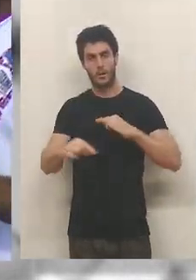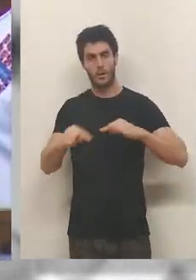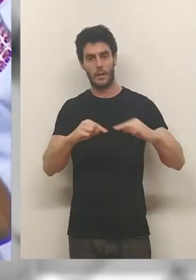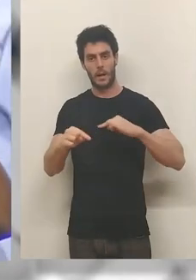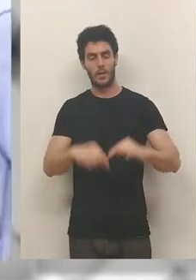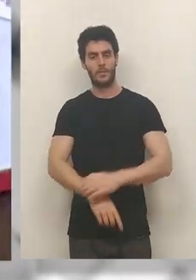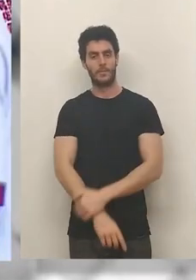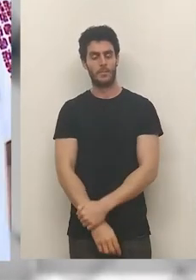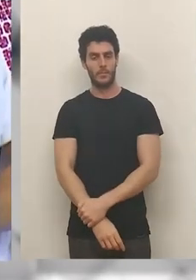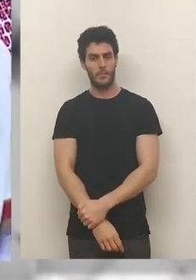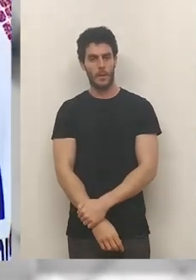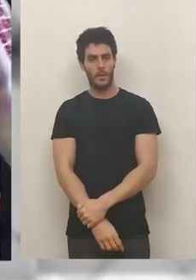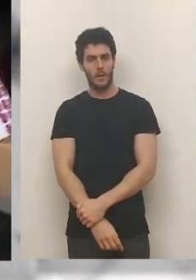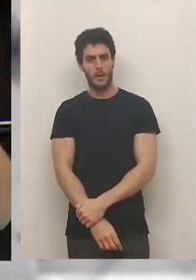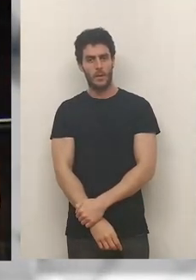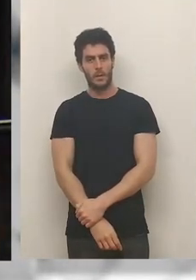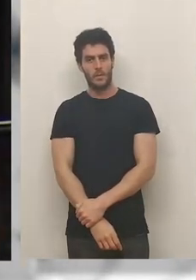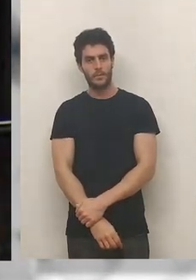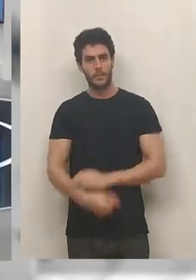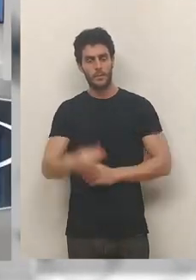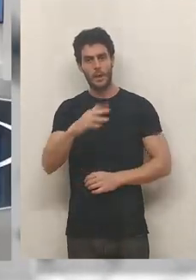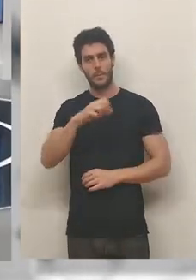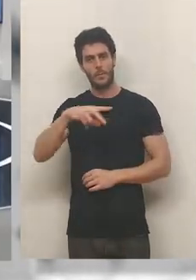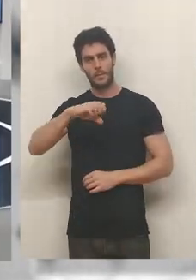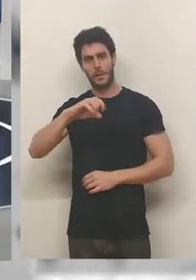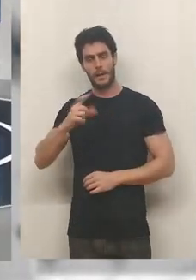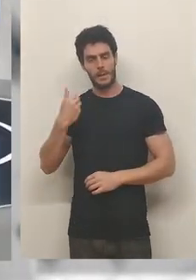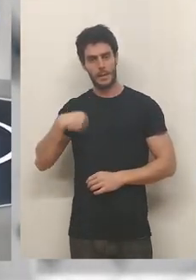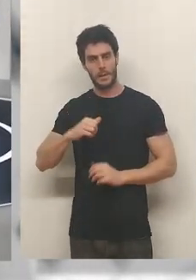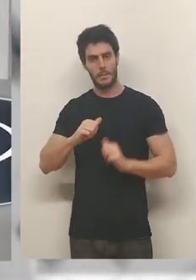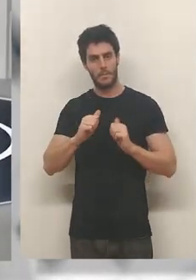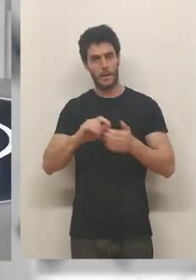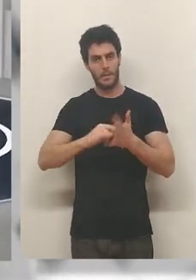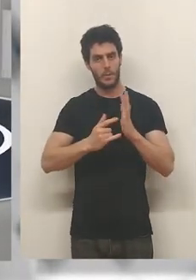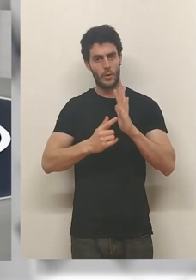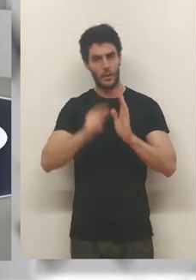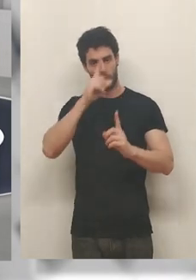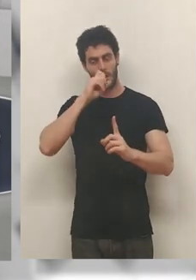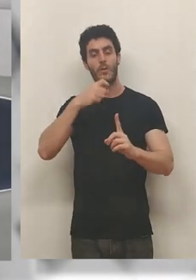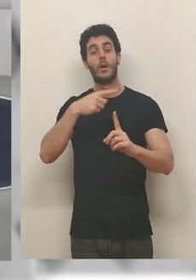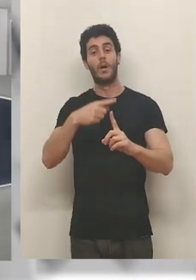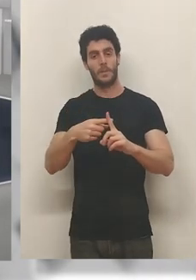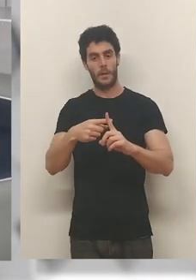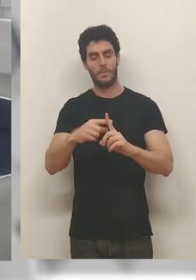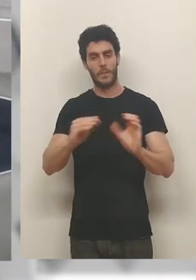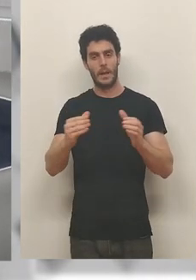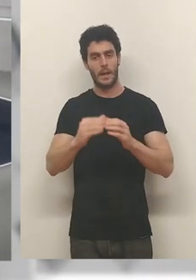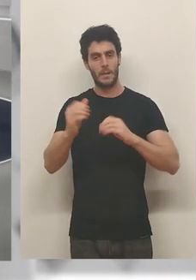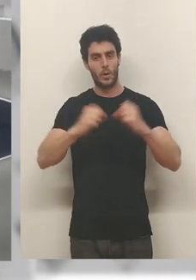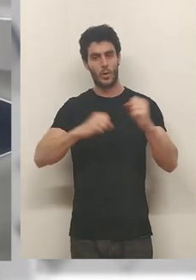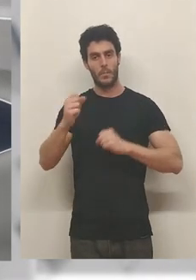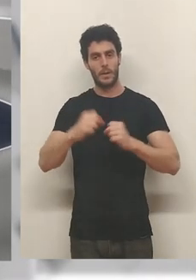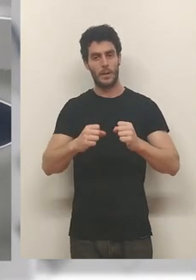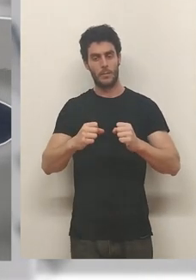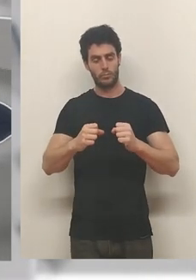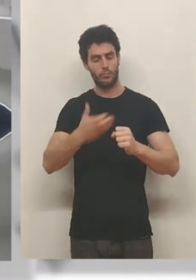seguirá al frente del banquillo riojano. El grafo metal ya empieza a dar sus primeros pasos de cara al proyecto de la próxima temporada